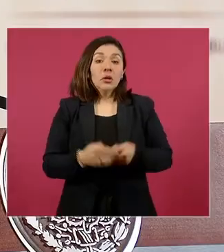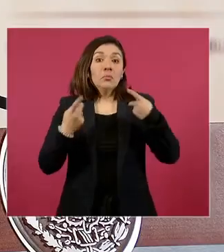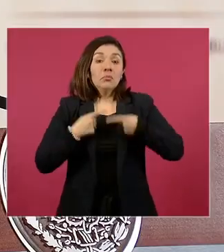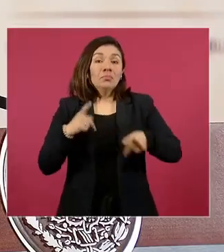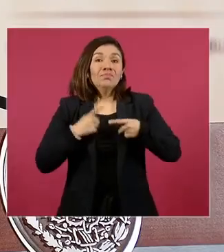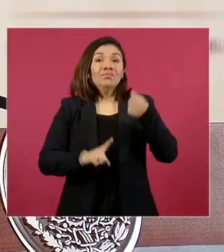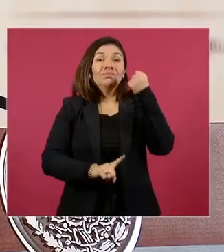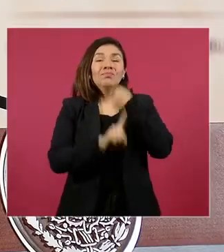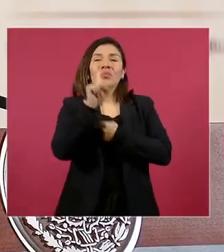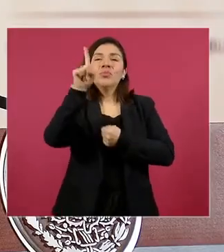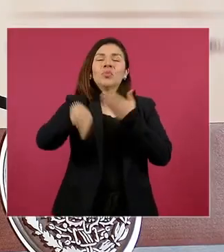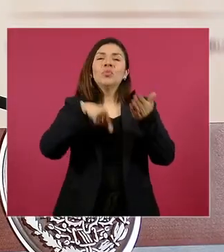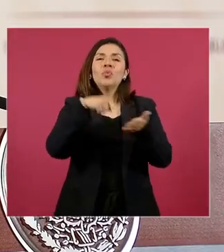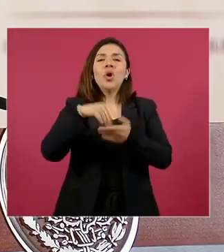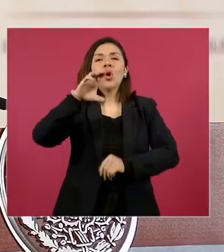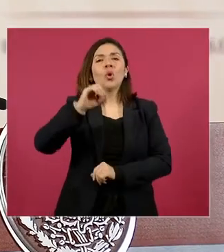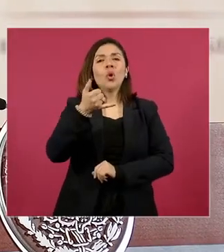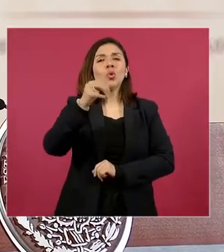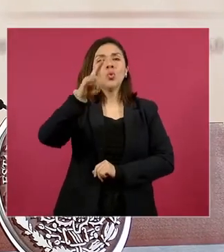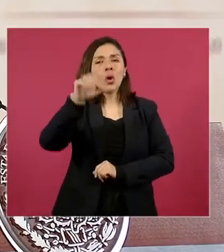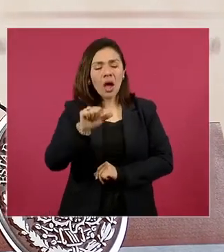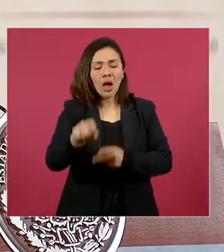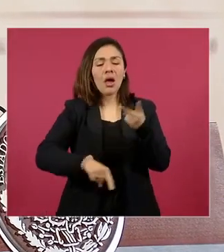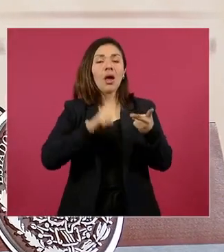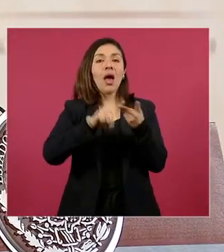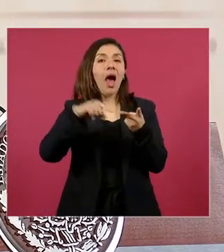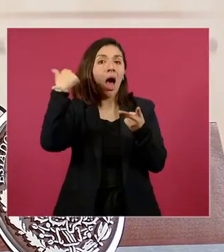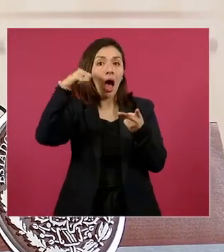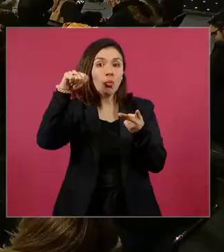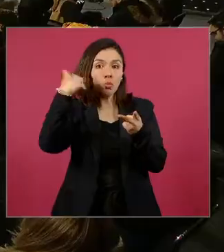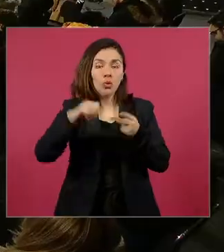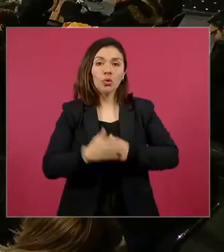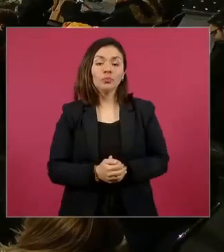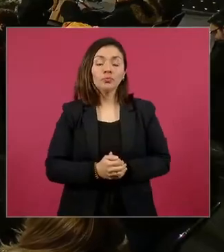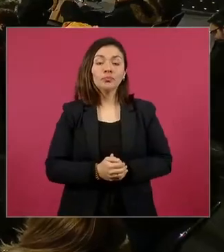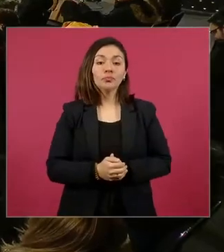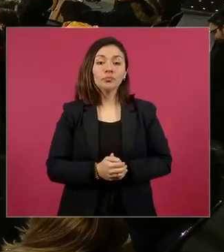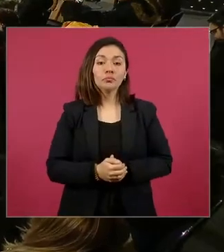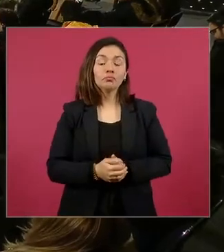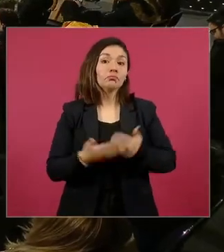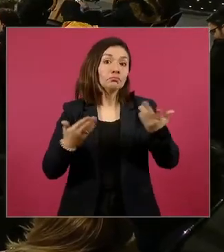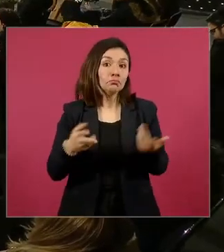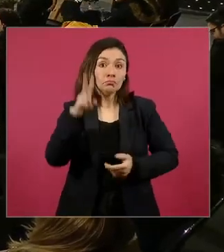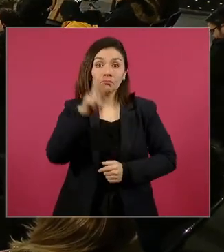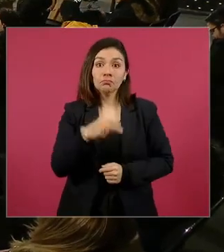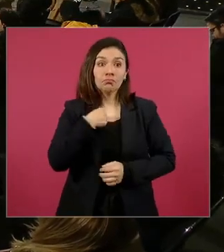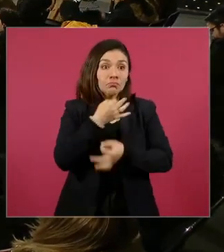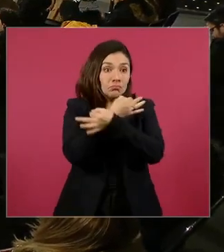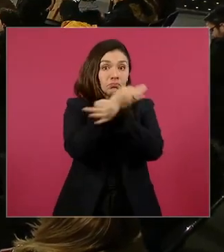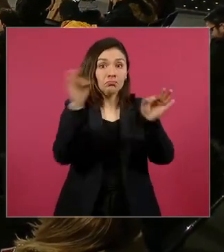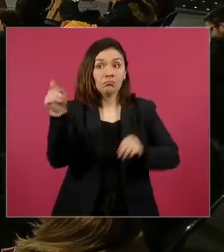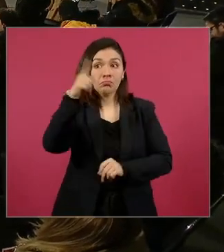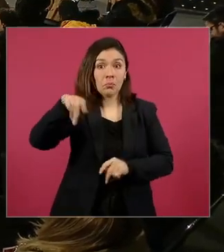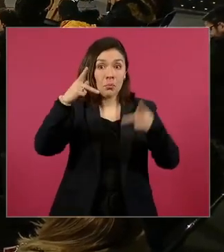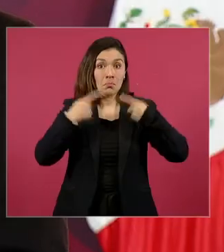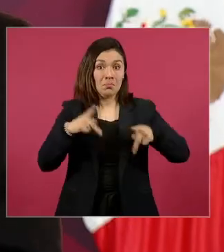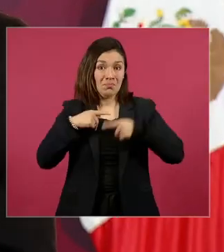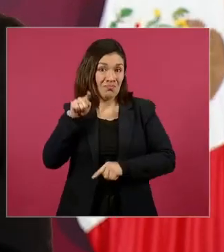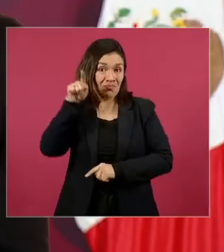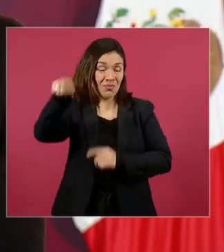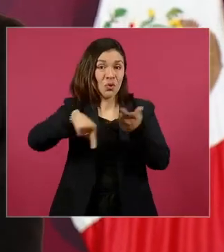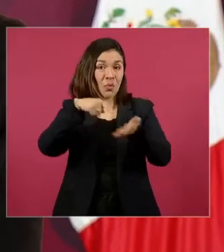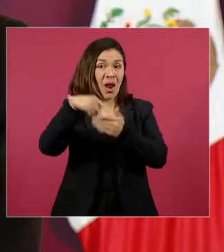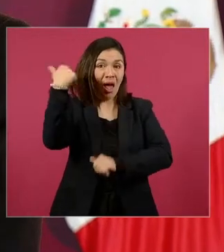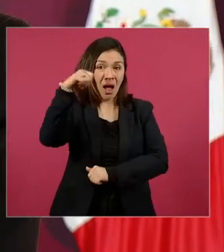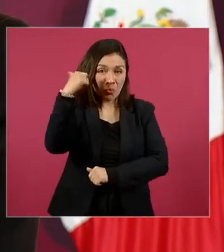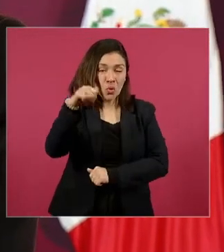afectados de Coyuca y de Acapulco. Decirle pues a la gente de Acapulco, de